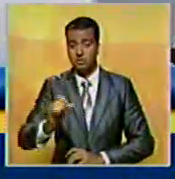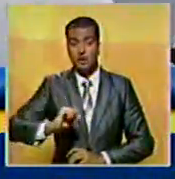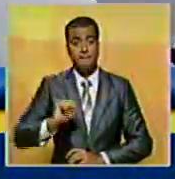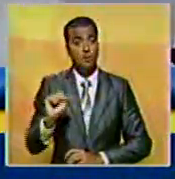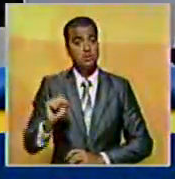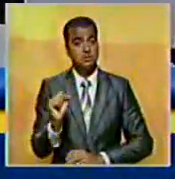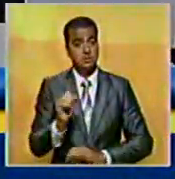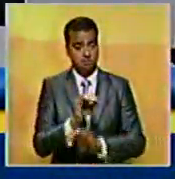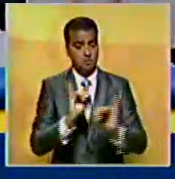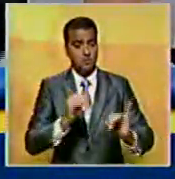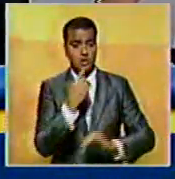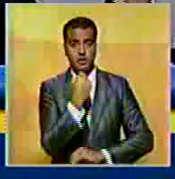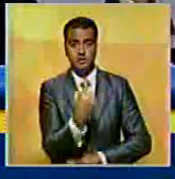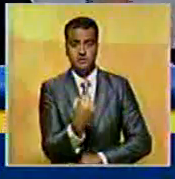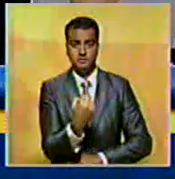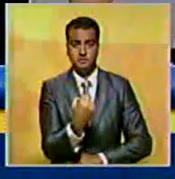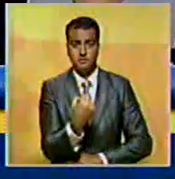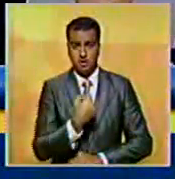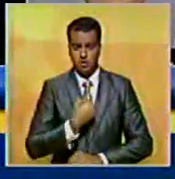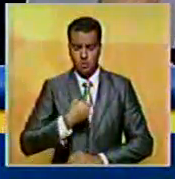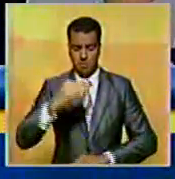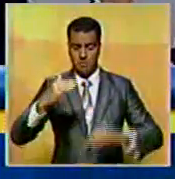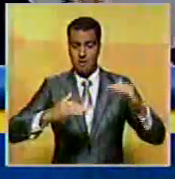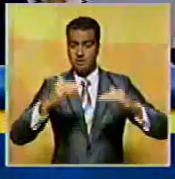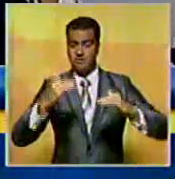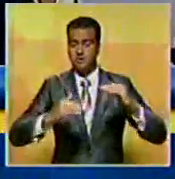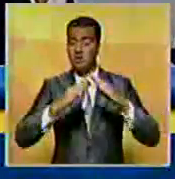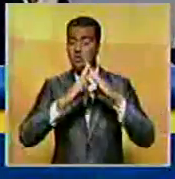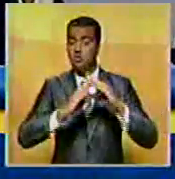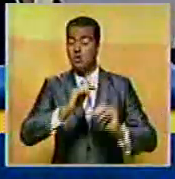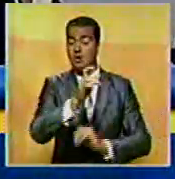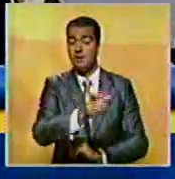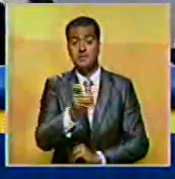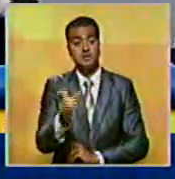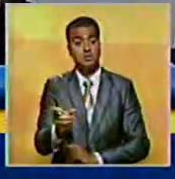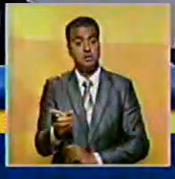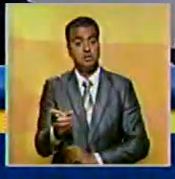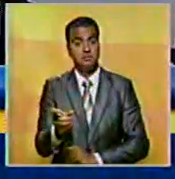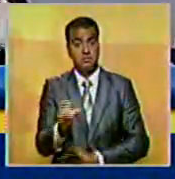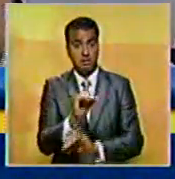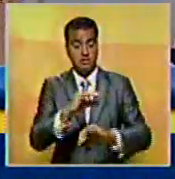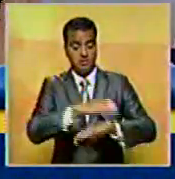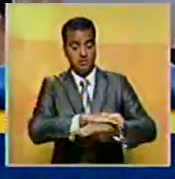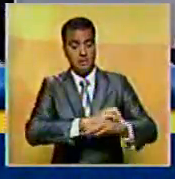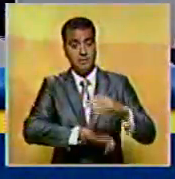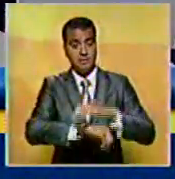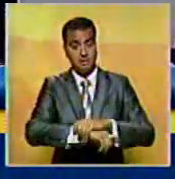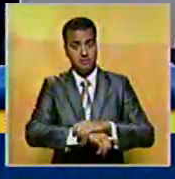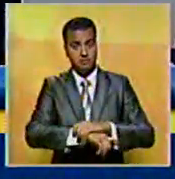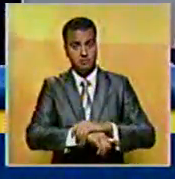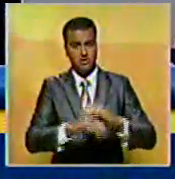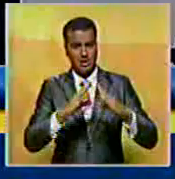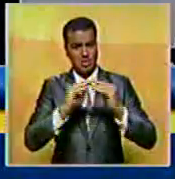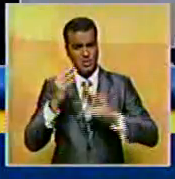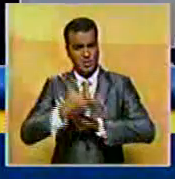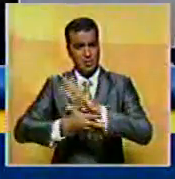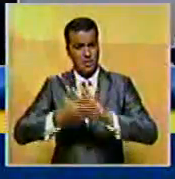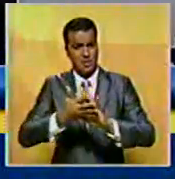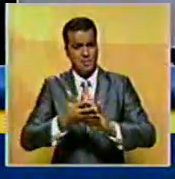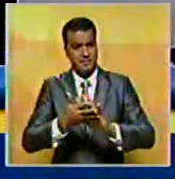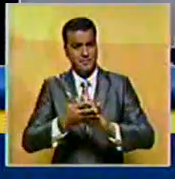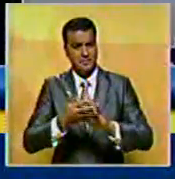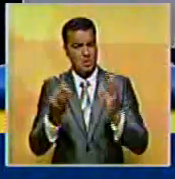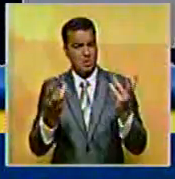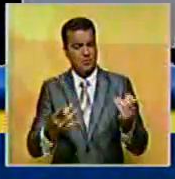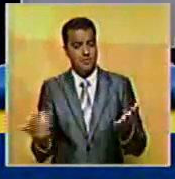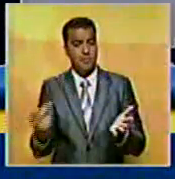lo dije. Yo quiero hacer un balance también de todas las personas que fueron aprehendidas durante estos hechos, cuántas fueron